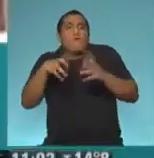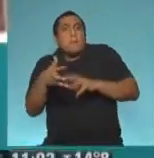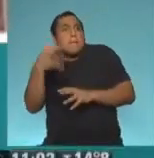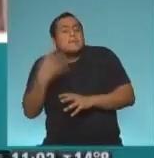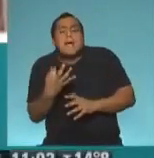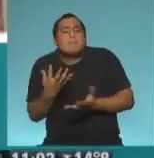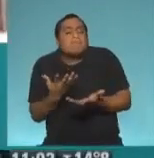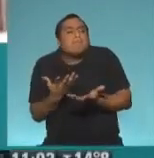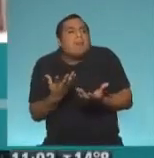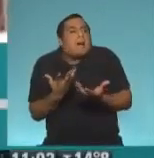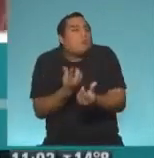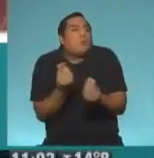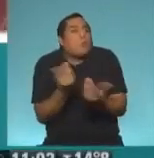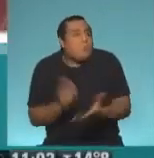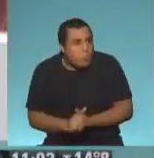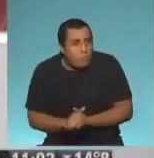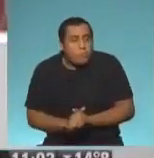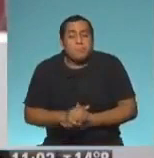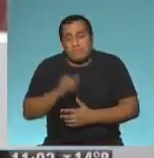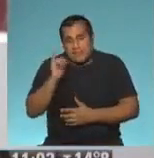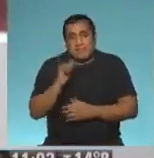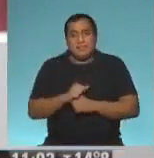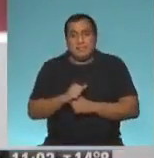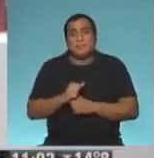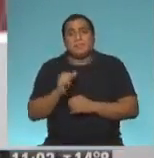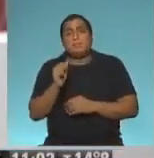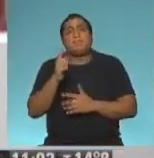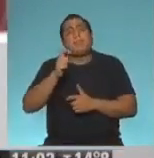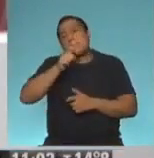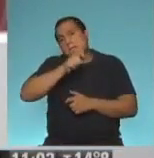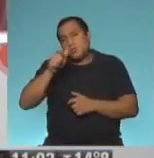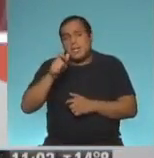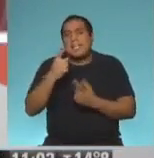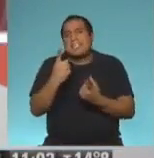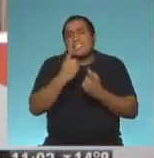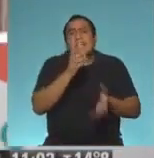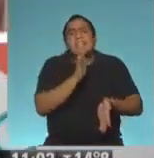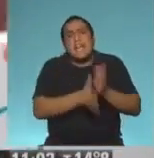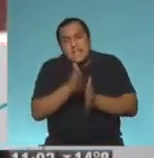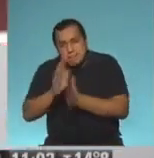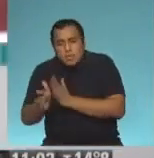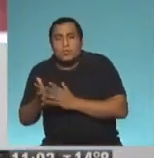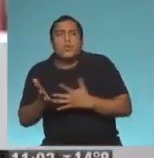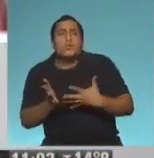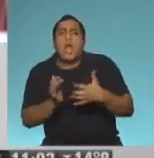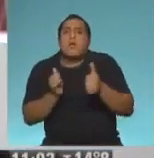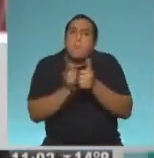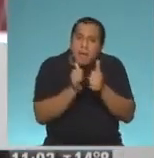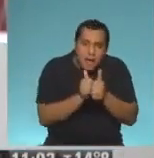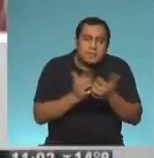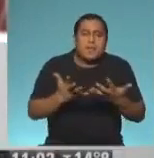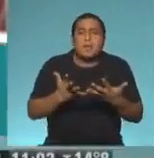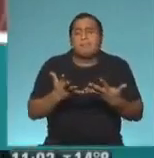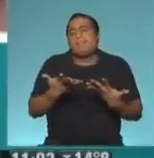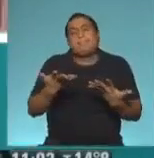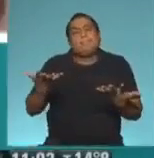podemos hacer? Sí, justamente eso. Como son personas que necesitan ciertos tratamientos o acompañamientos, bueno, el